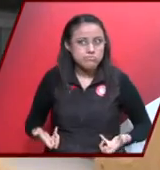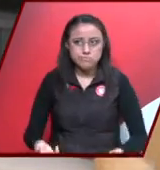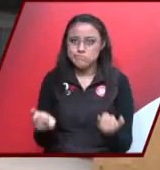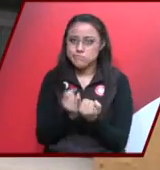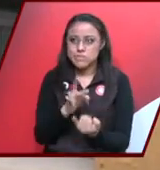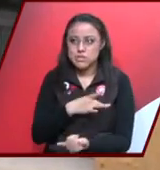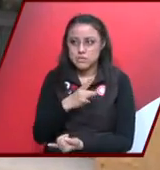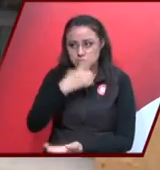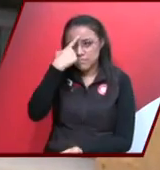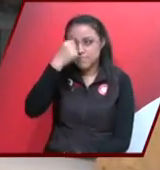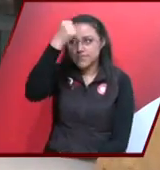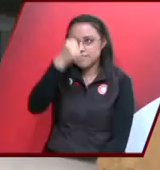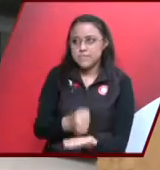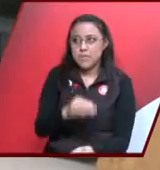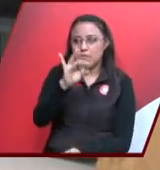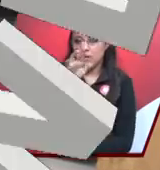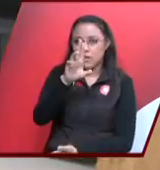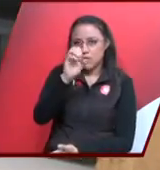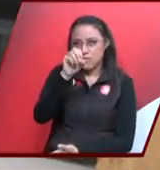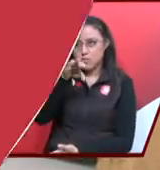Fernando Moreno.